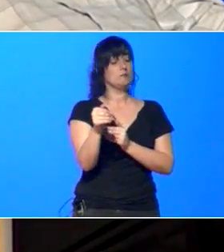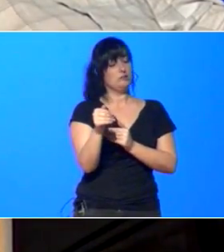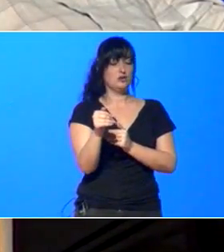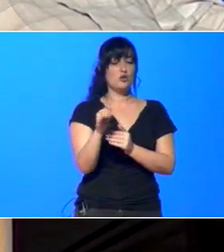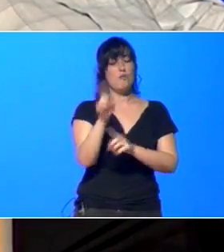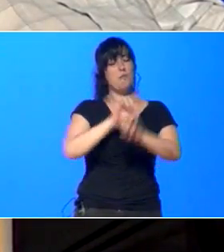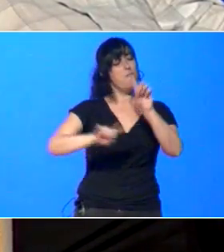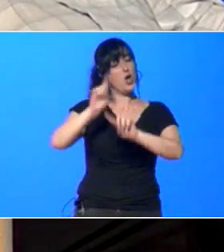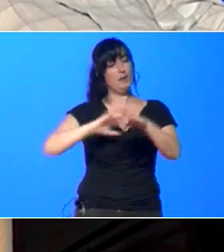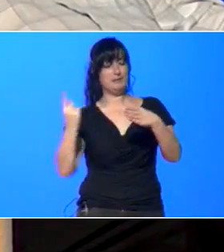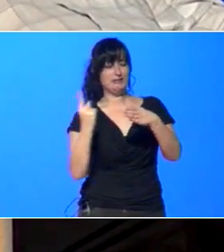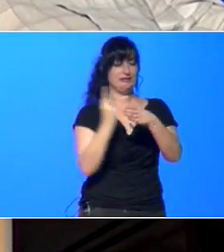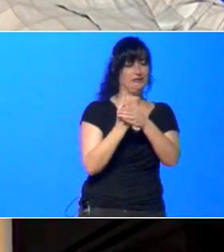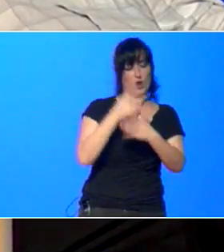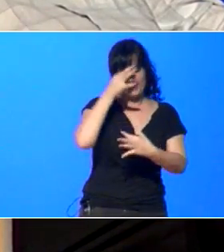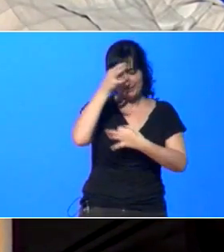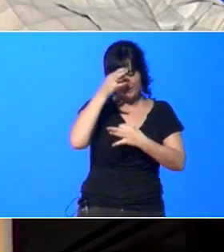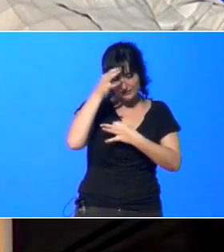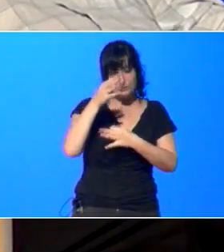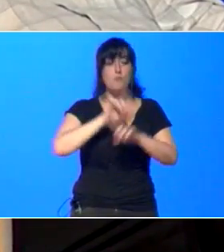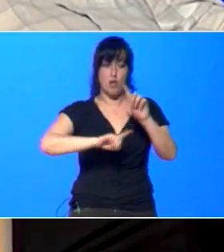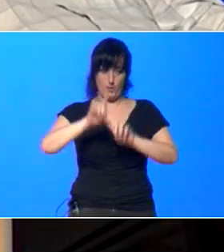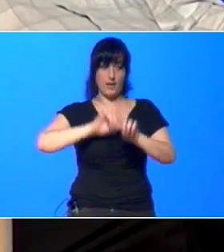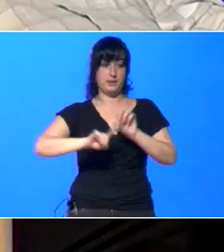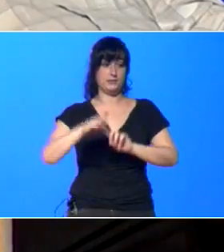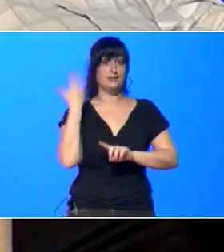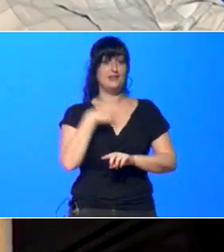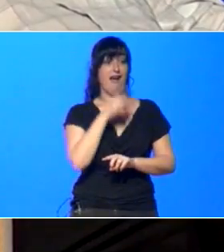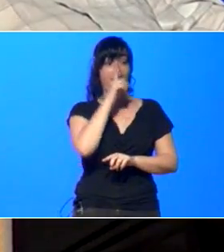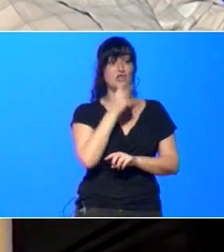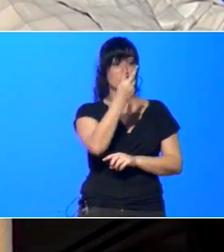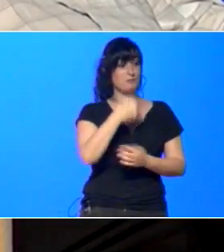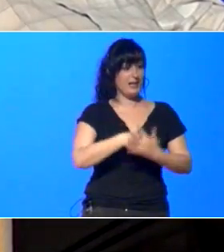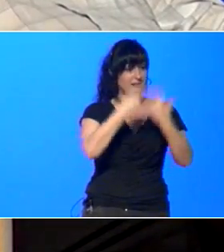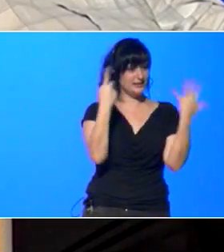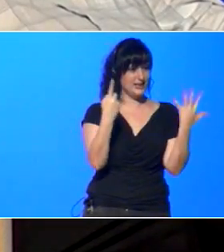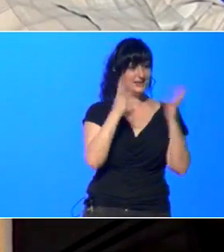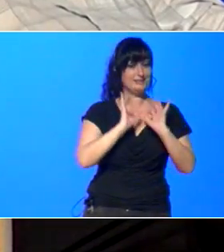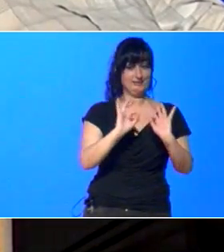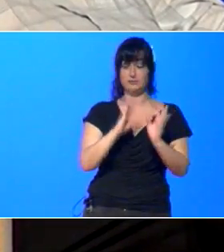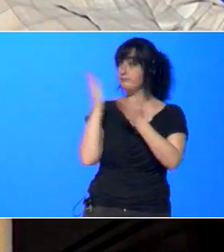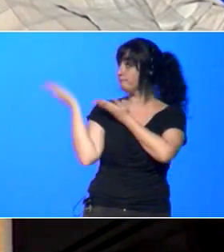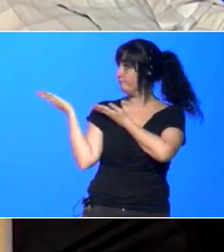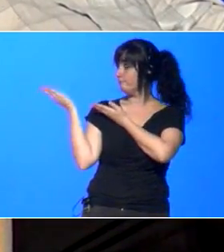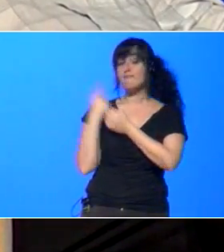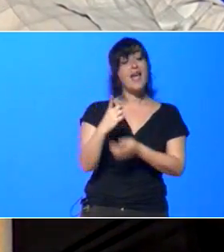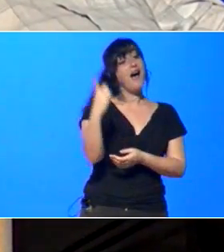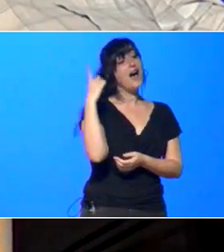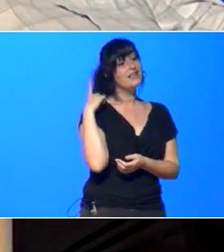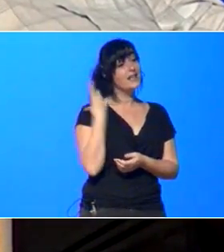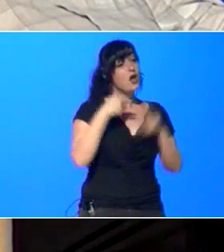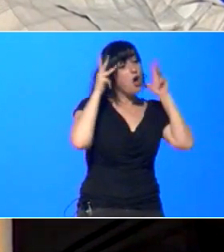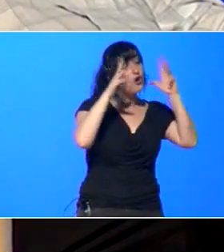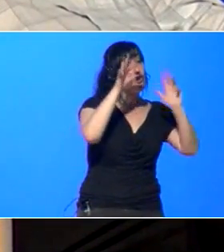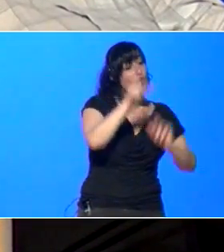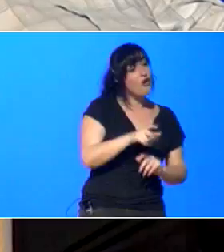más problemas de ajuste. Y en el 2016, recientemente, esto. Ayer comentaba la consejera en el discurso que habían dado un premio. Hay que